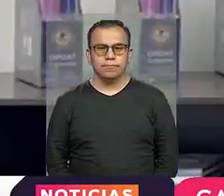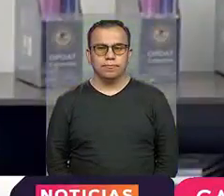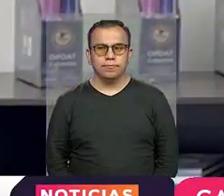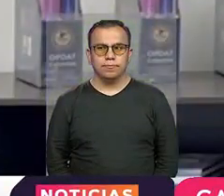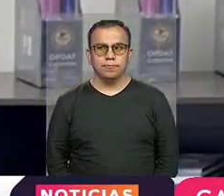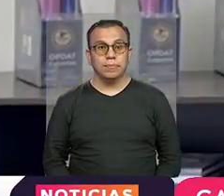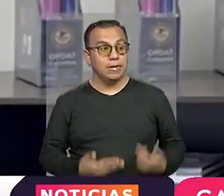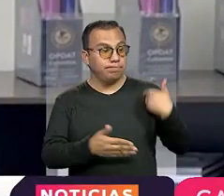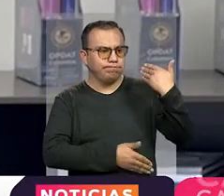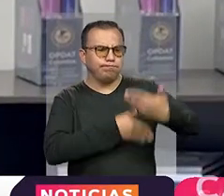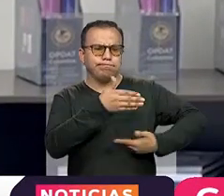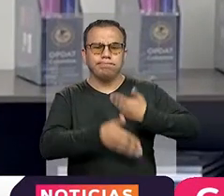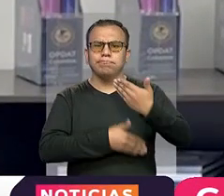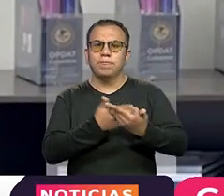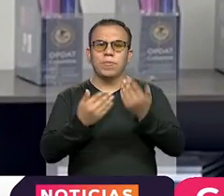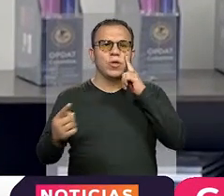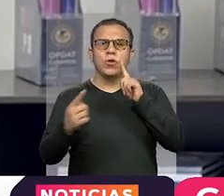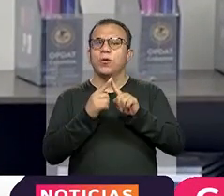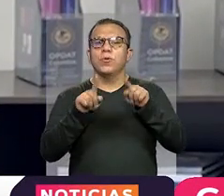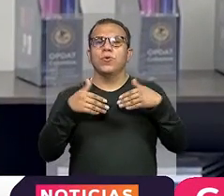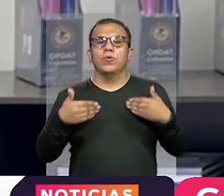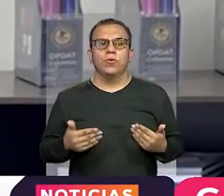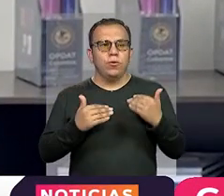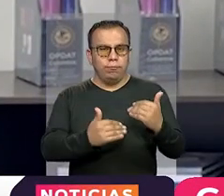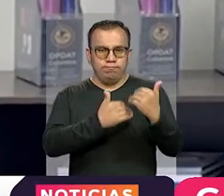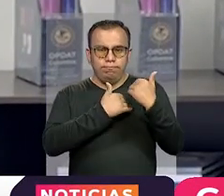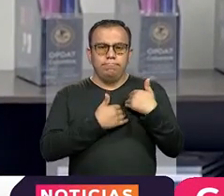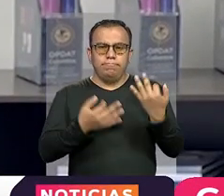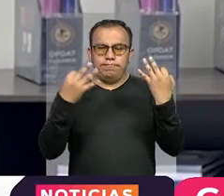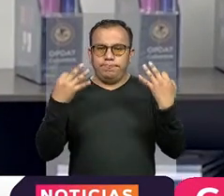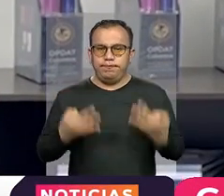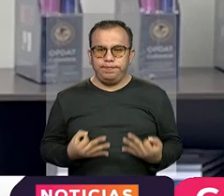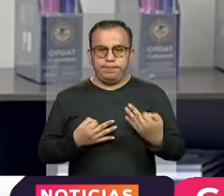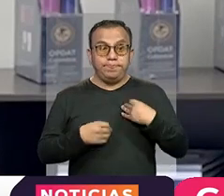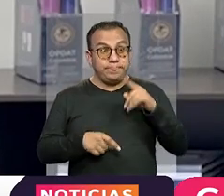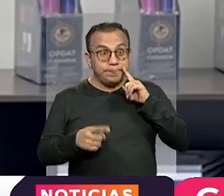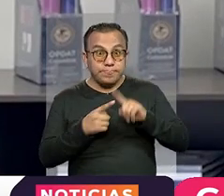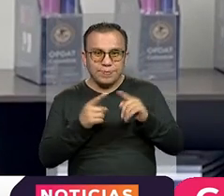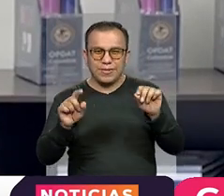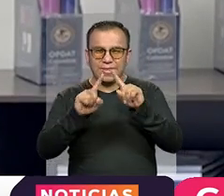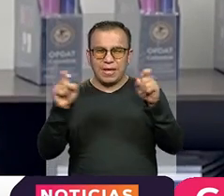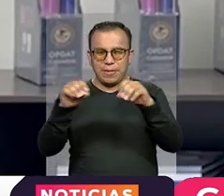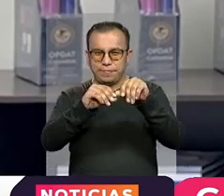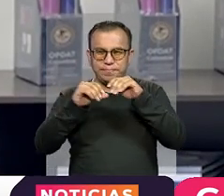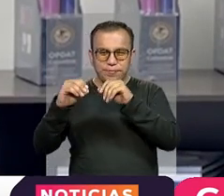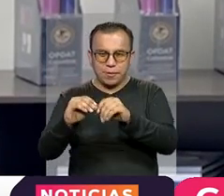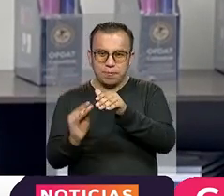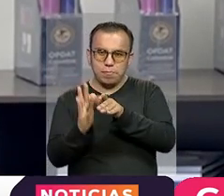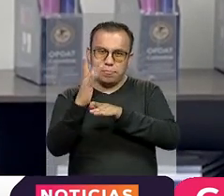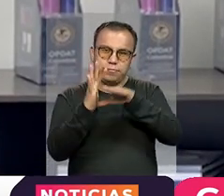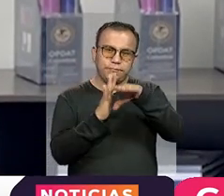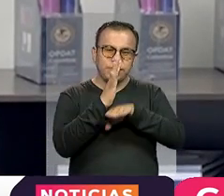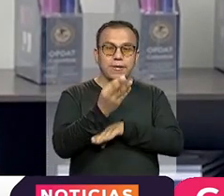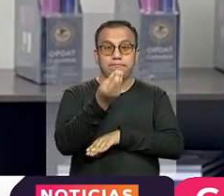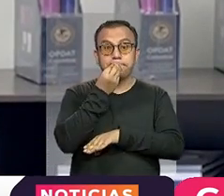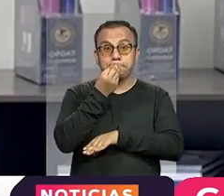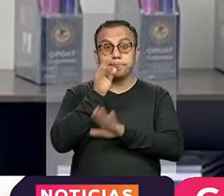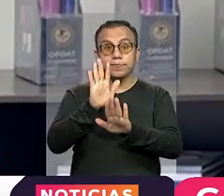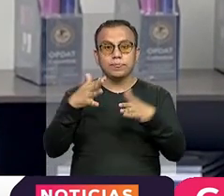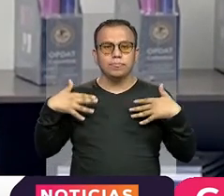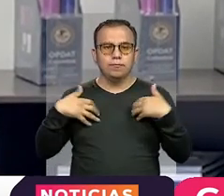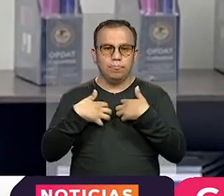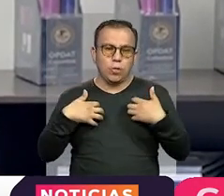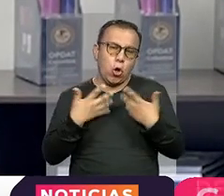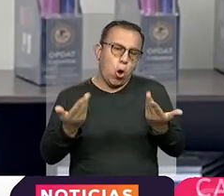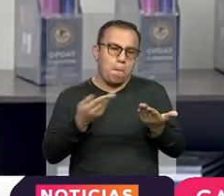Los procesados tenían como objetivo las cargas consistentes en fertilizantes agrícolas, en productos alimenticios para animales o